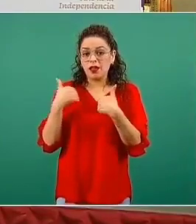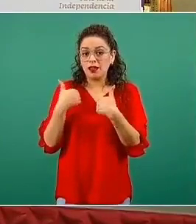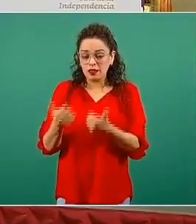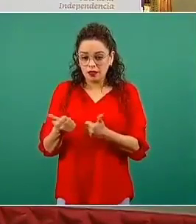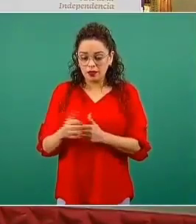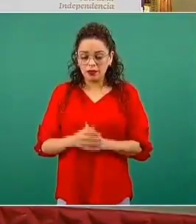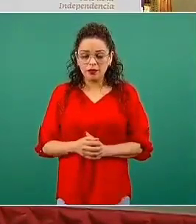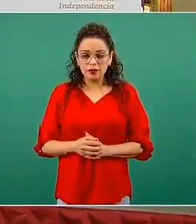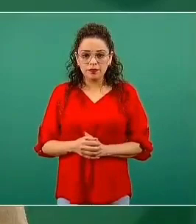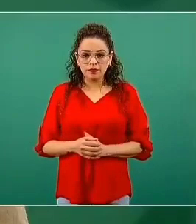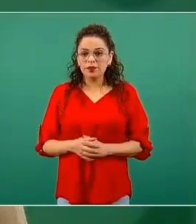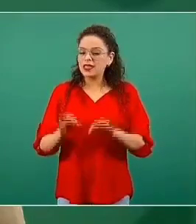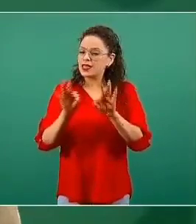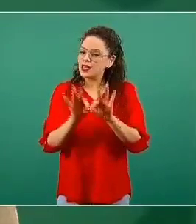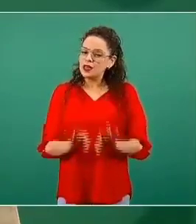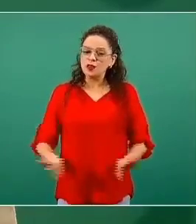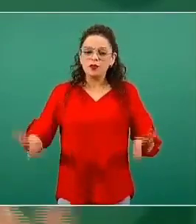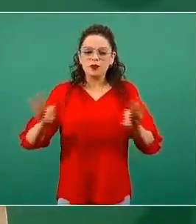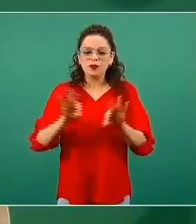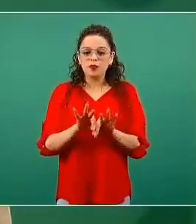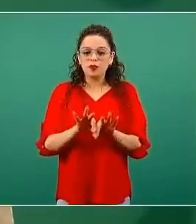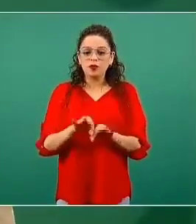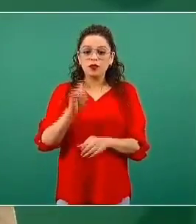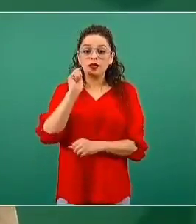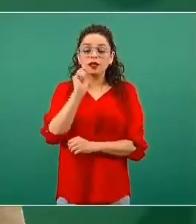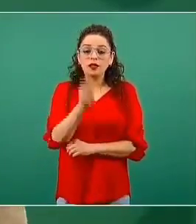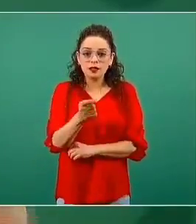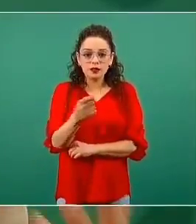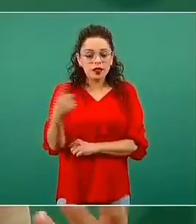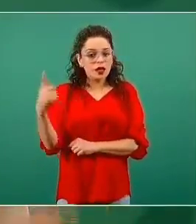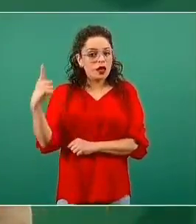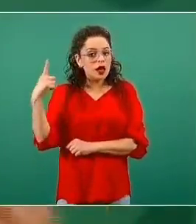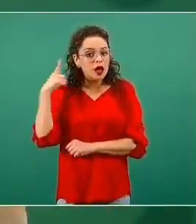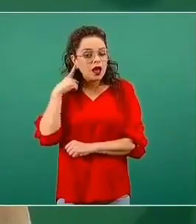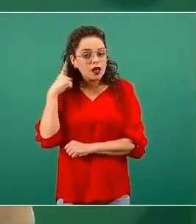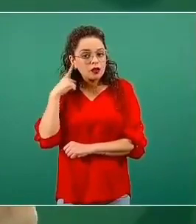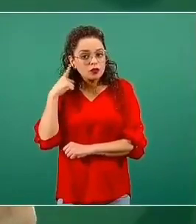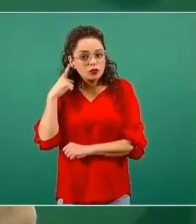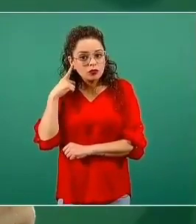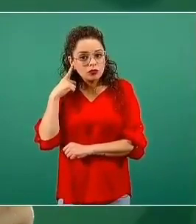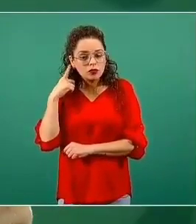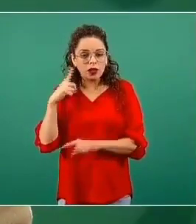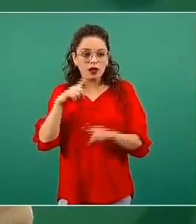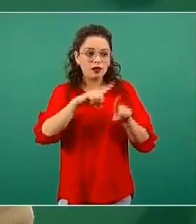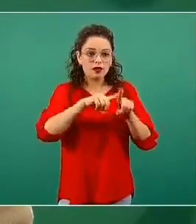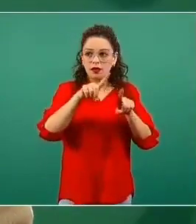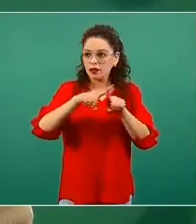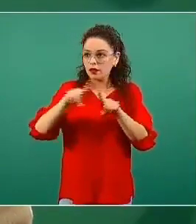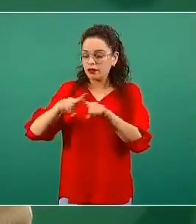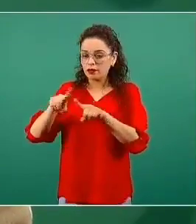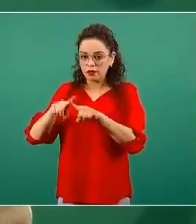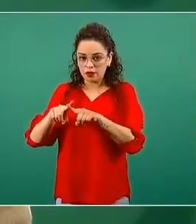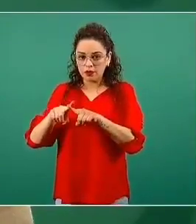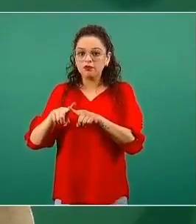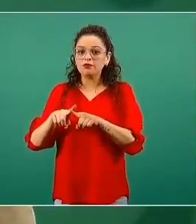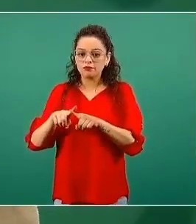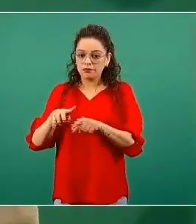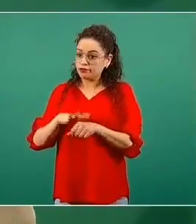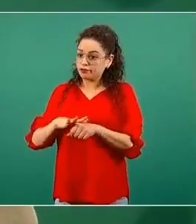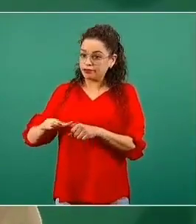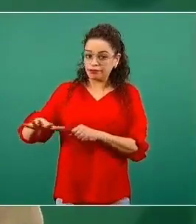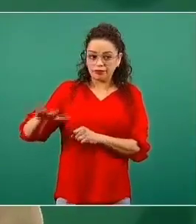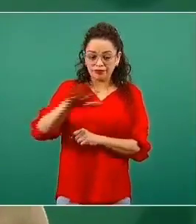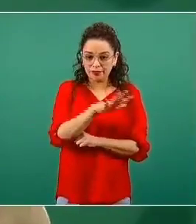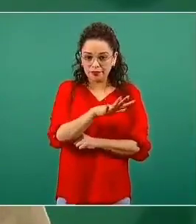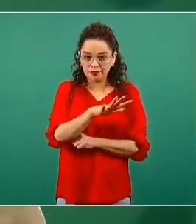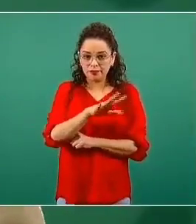convicción, la importancia de escuchar a distintas personalidades en la sociedad, en el